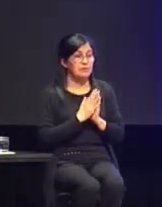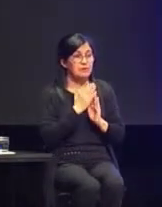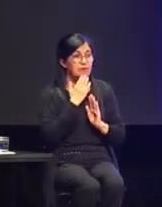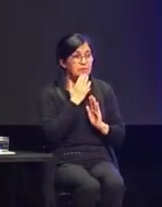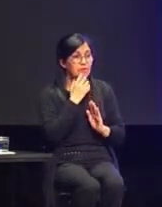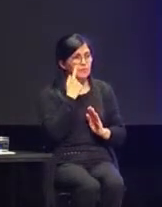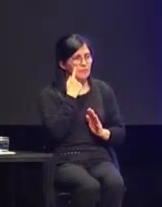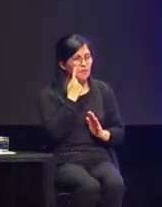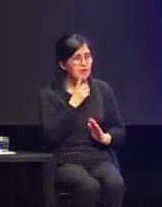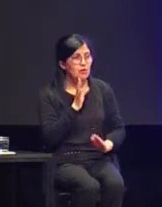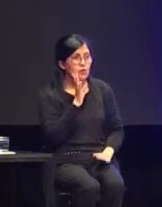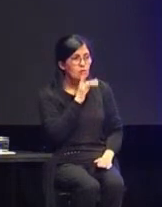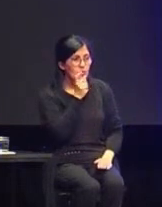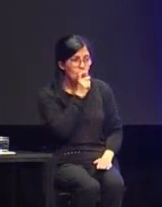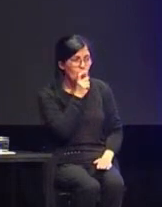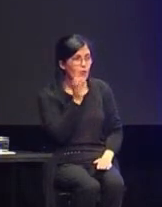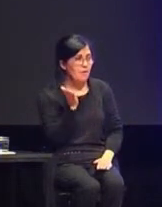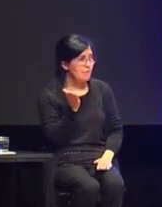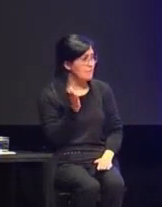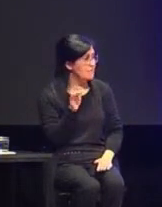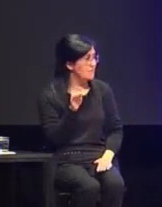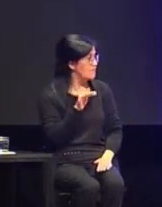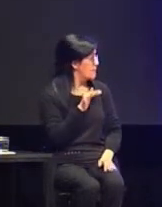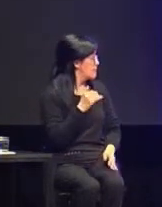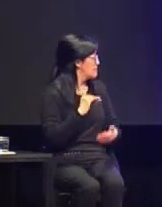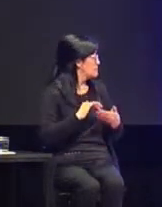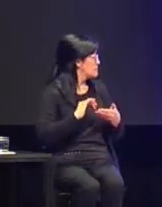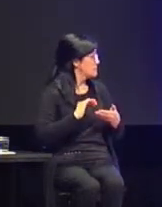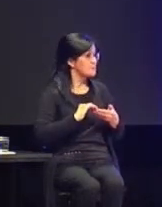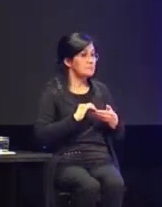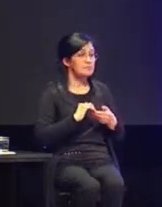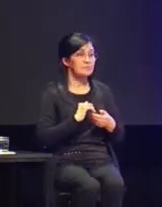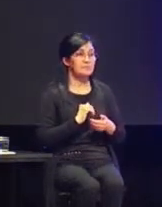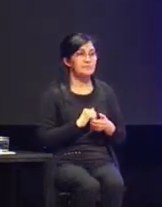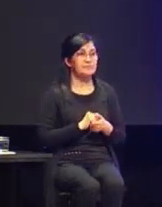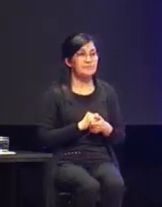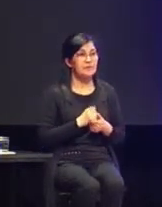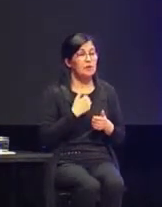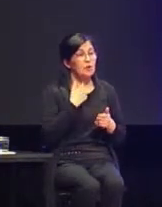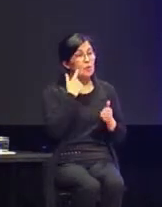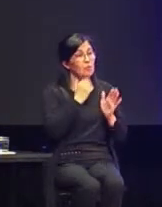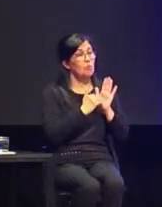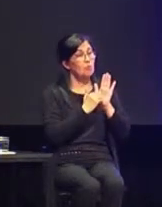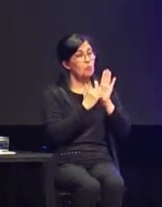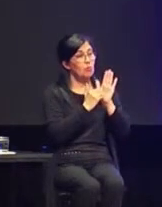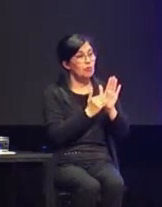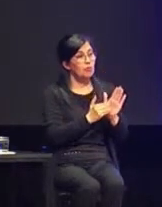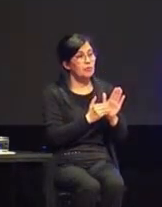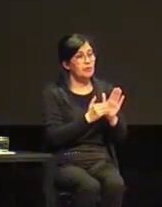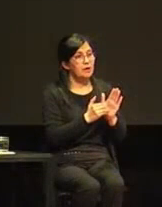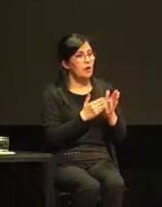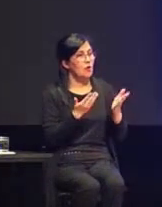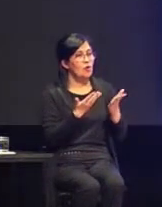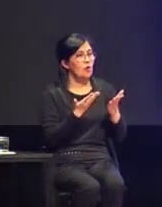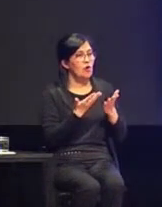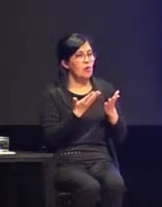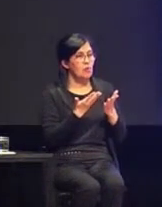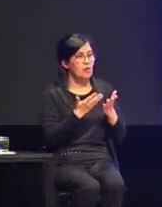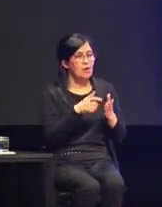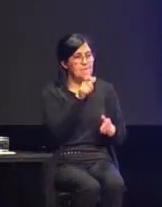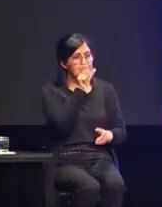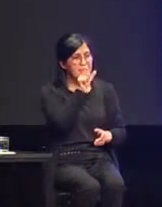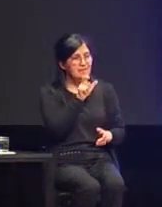rojo abajo, perdón, de nuevo lo saqué, sorry. ¿Qué quiero mostrarles? Quiero mostrarles la sobrecarga del